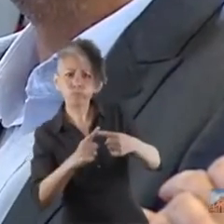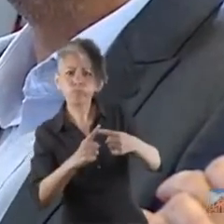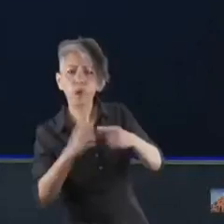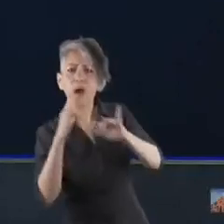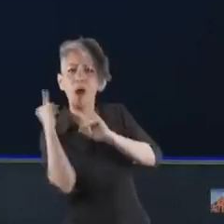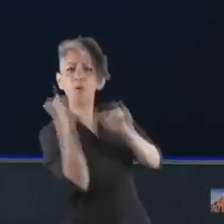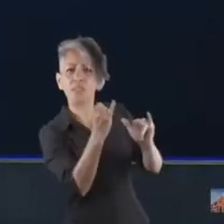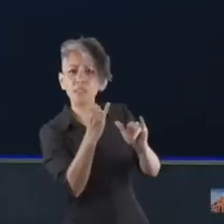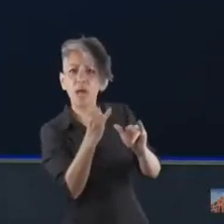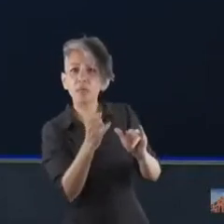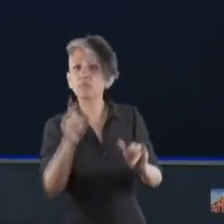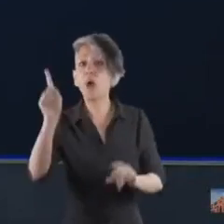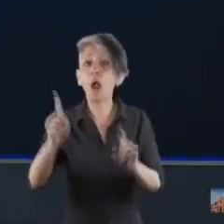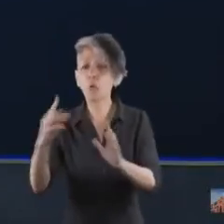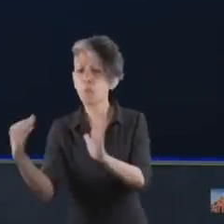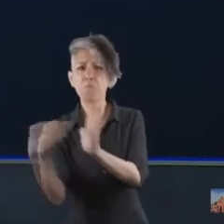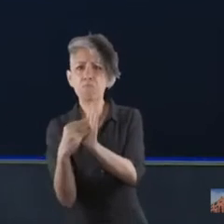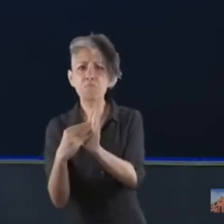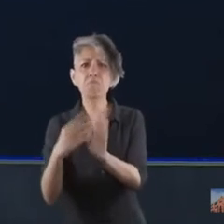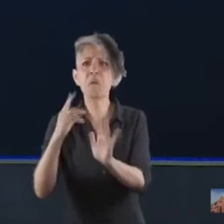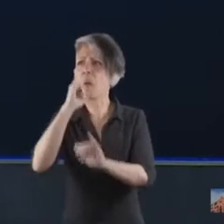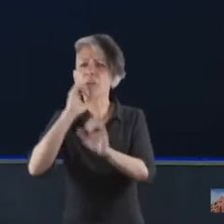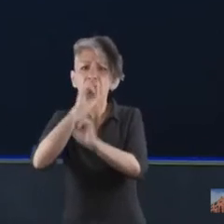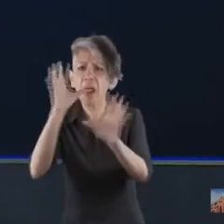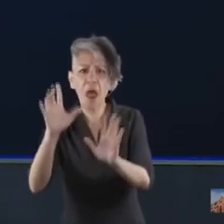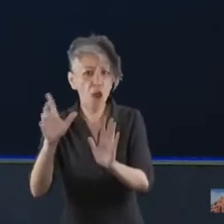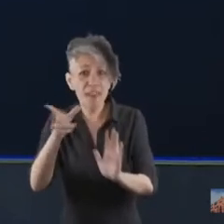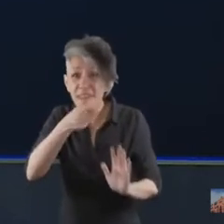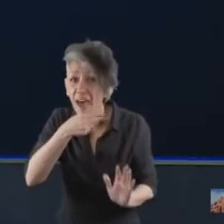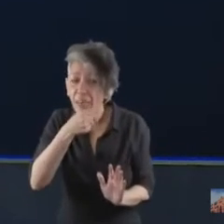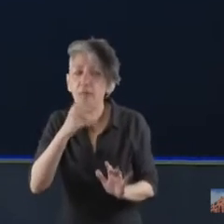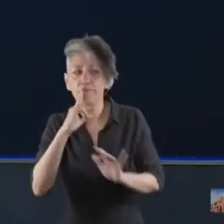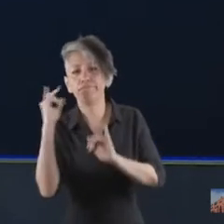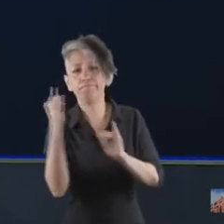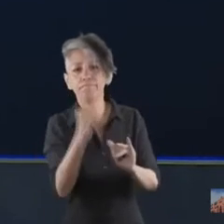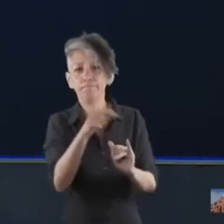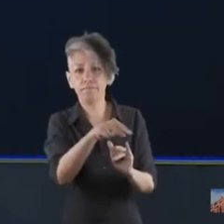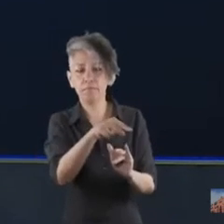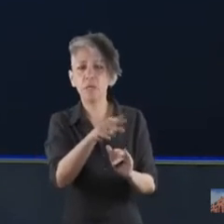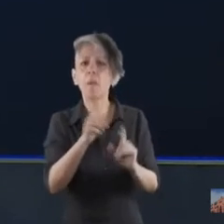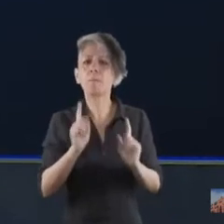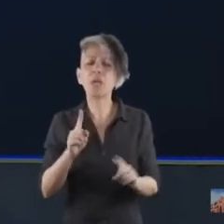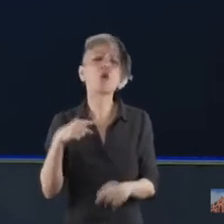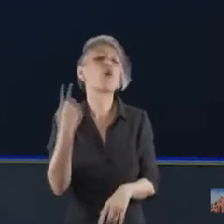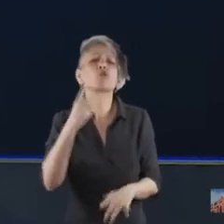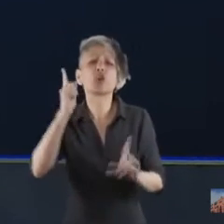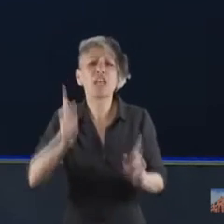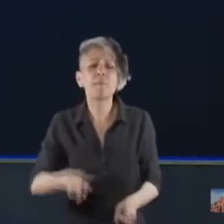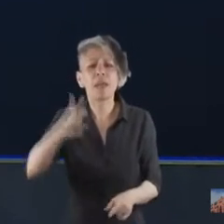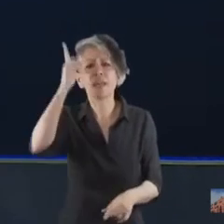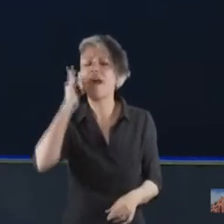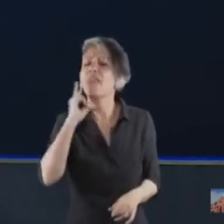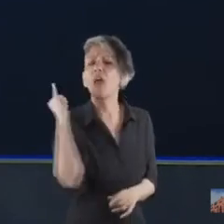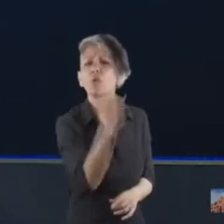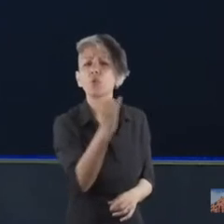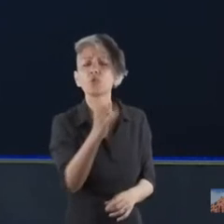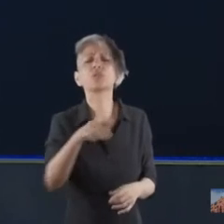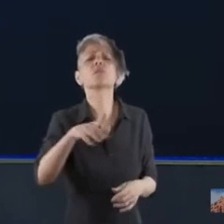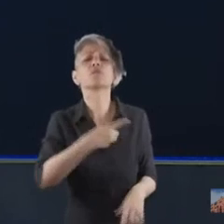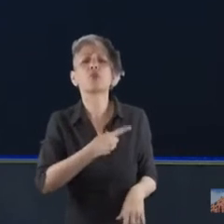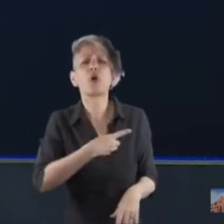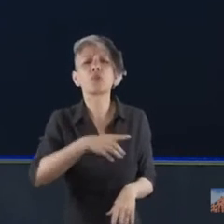no se presenten aclarar o rectificar pero también vamos a hacer la denuncia en la unidad antilavado de